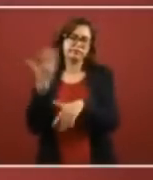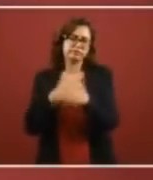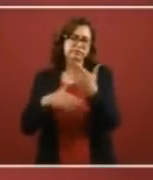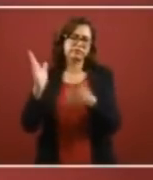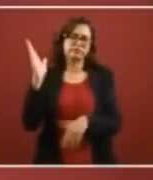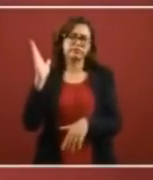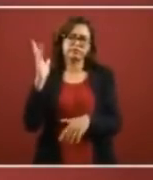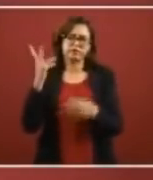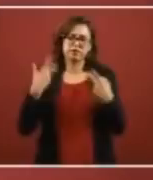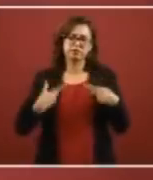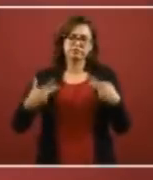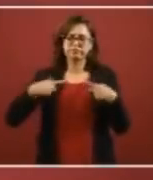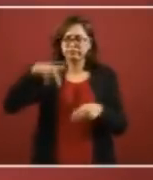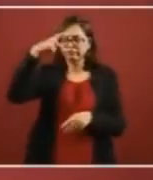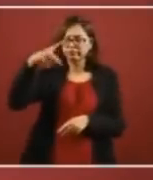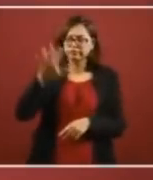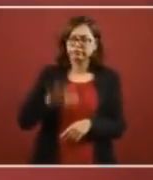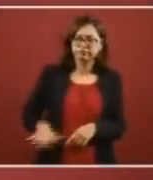de nuestro pueblo,